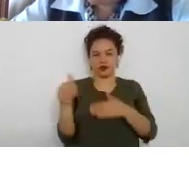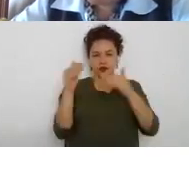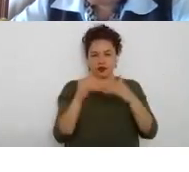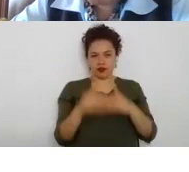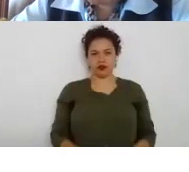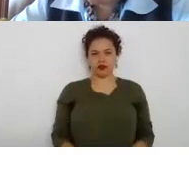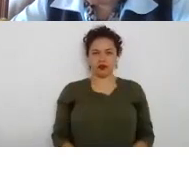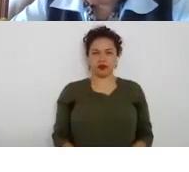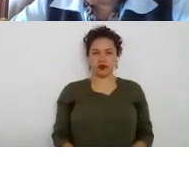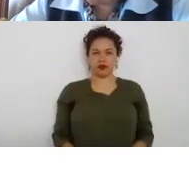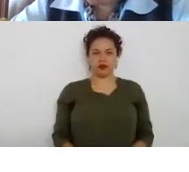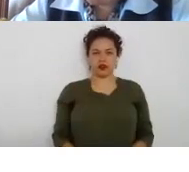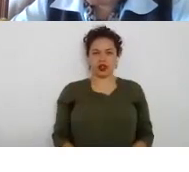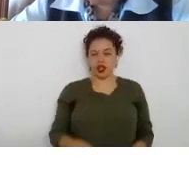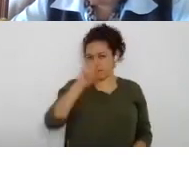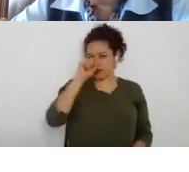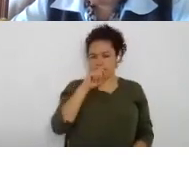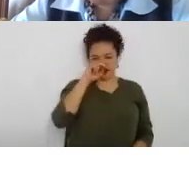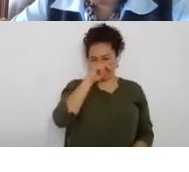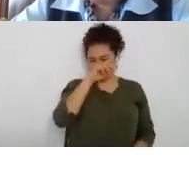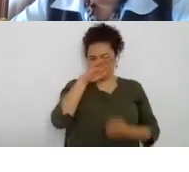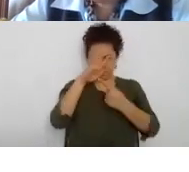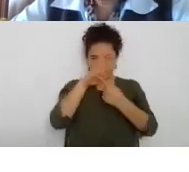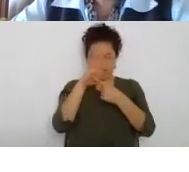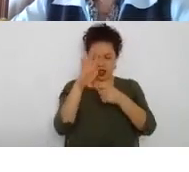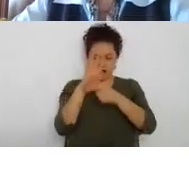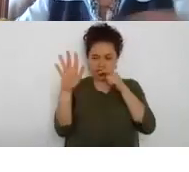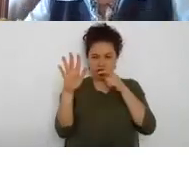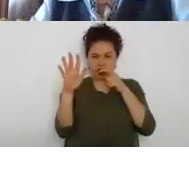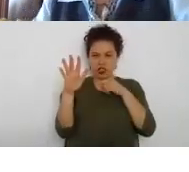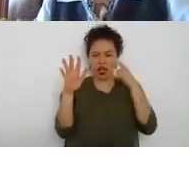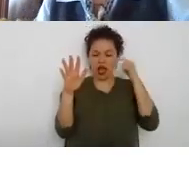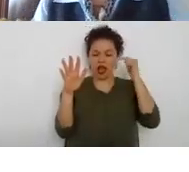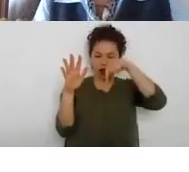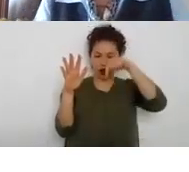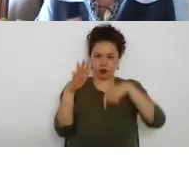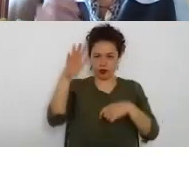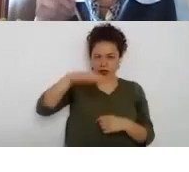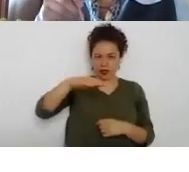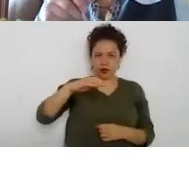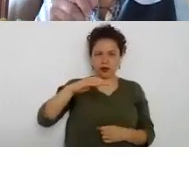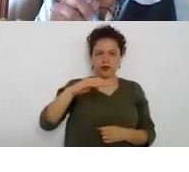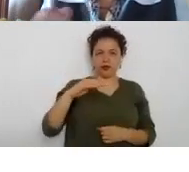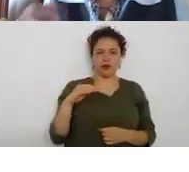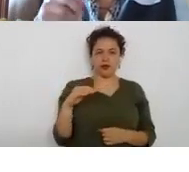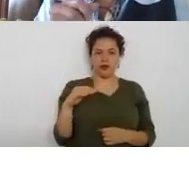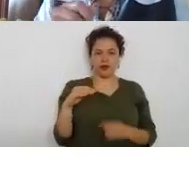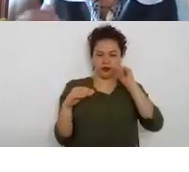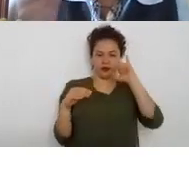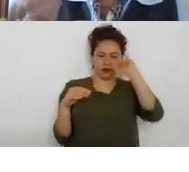Colocamos en la palma, o en este caso la palma es la que está lastimada, la colocamos viendo hacia abajo, ¿ok? Como podemos apreciar aquí en la